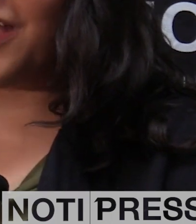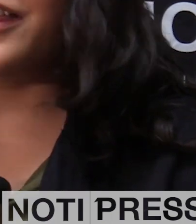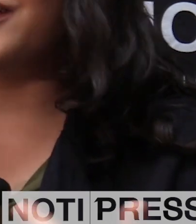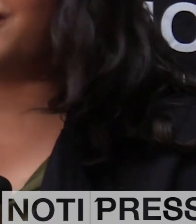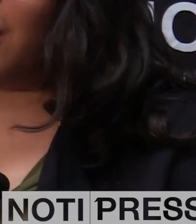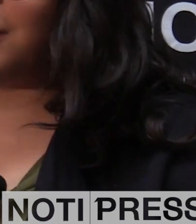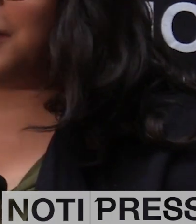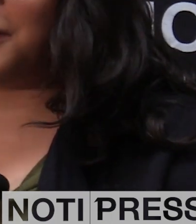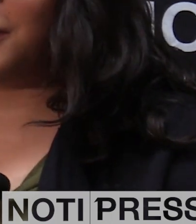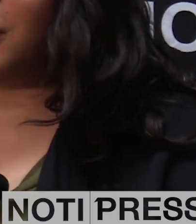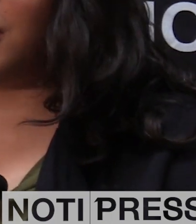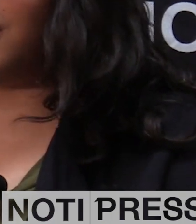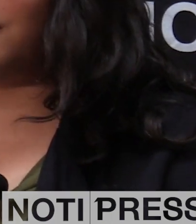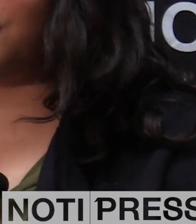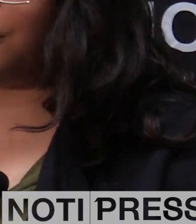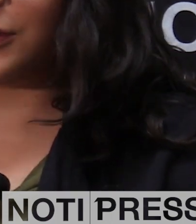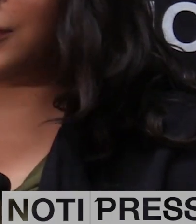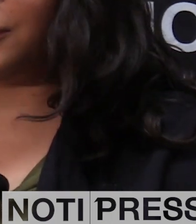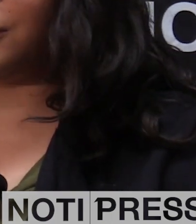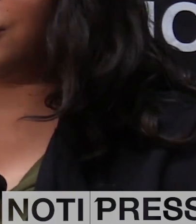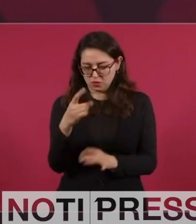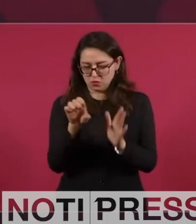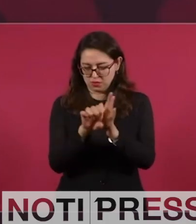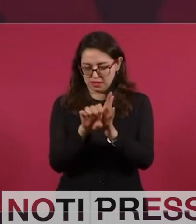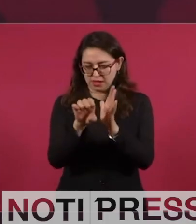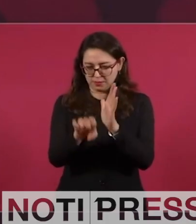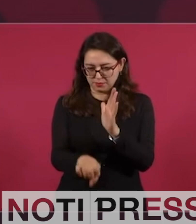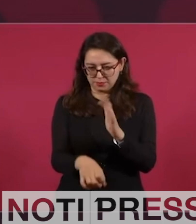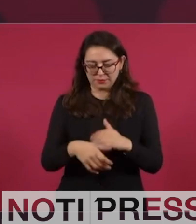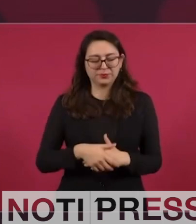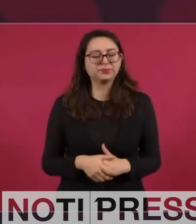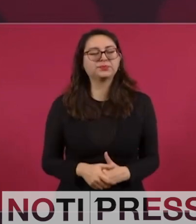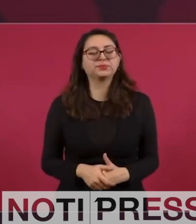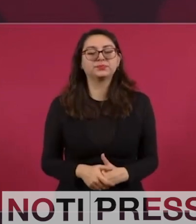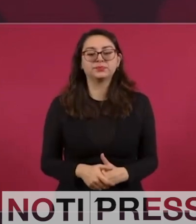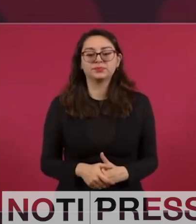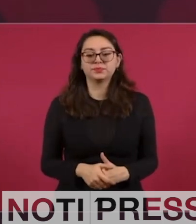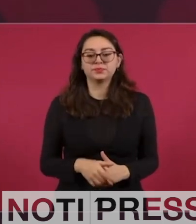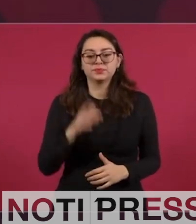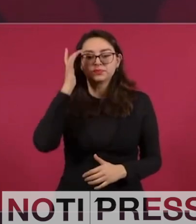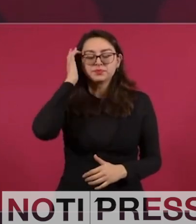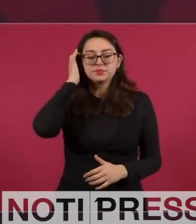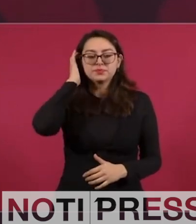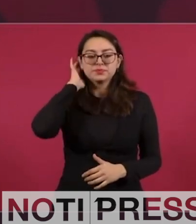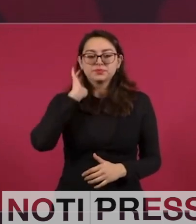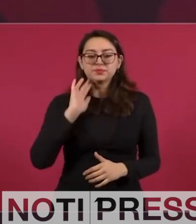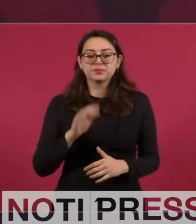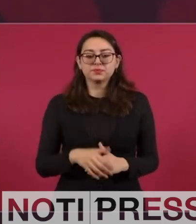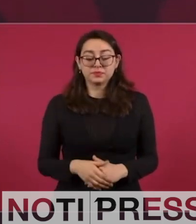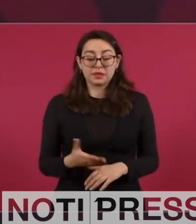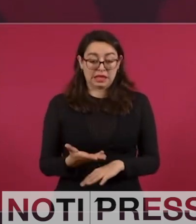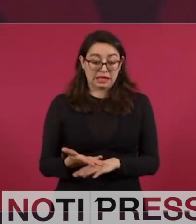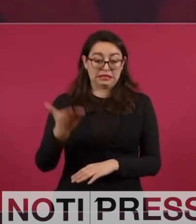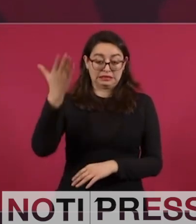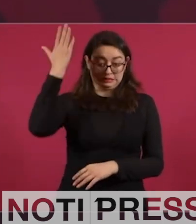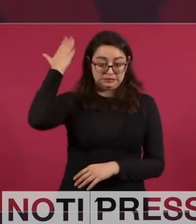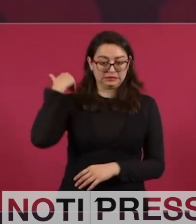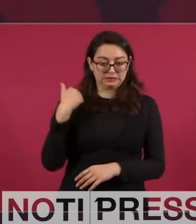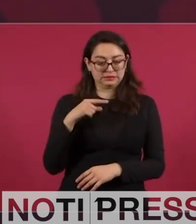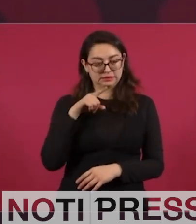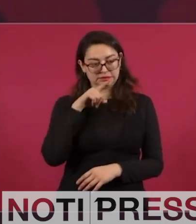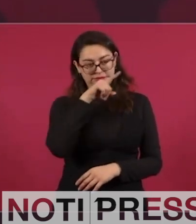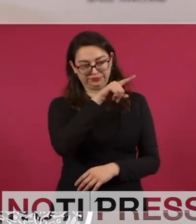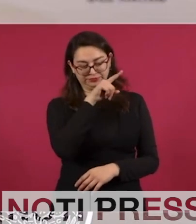pues, qué hay detrás de estos sucesos. Algo que nos damos cuenta es que la forma